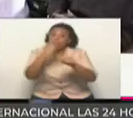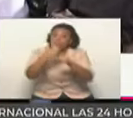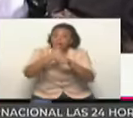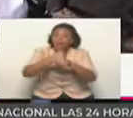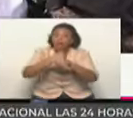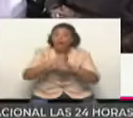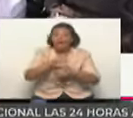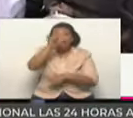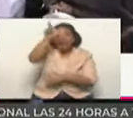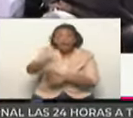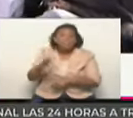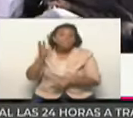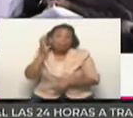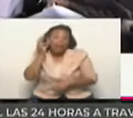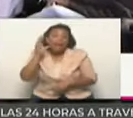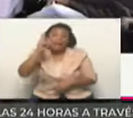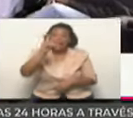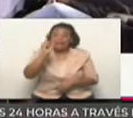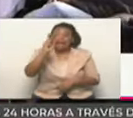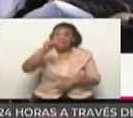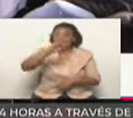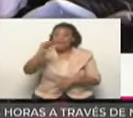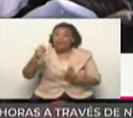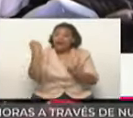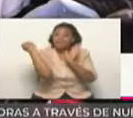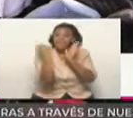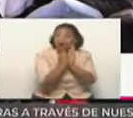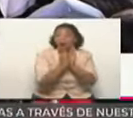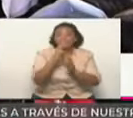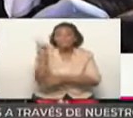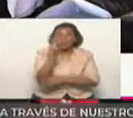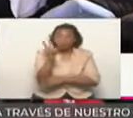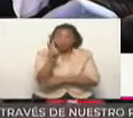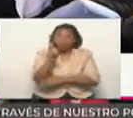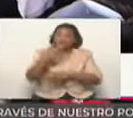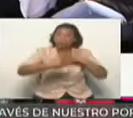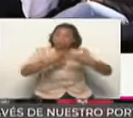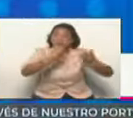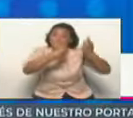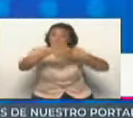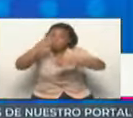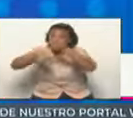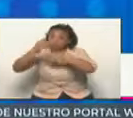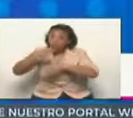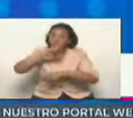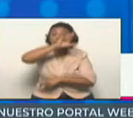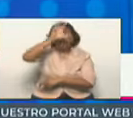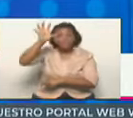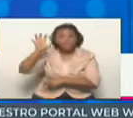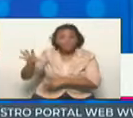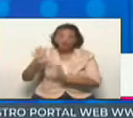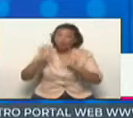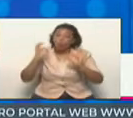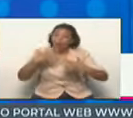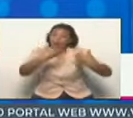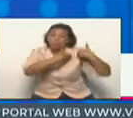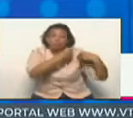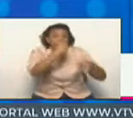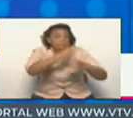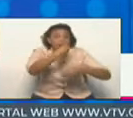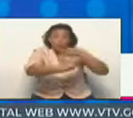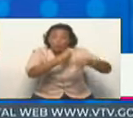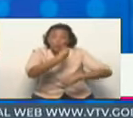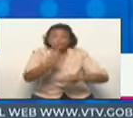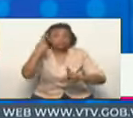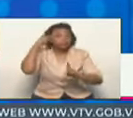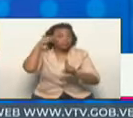de Daniela en la marca País y en la agencia exportadora, toda la labor